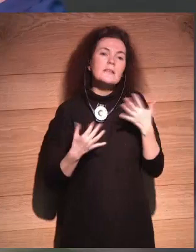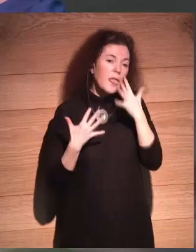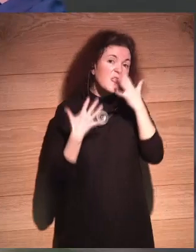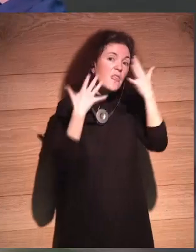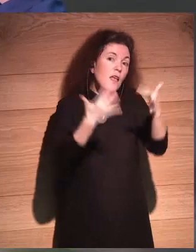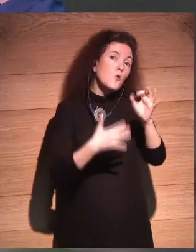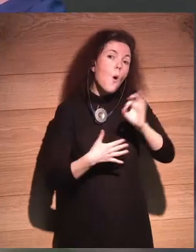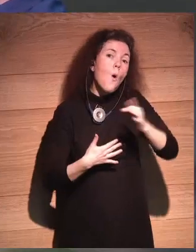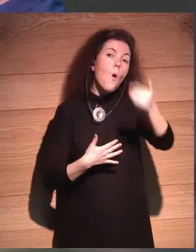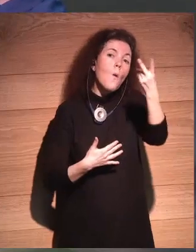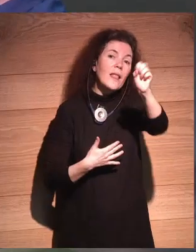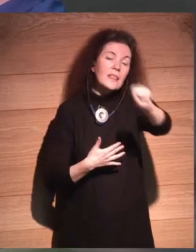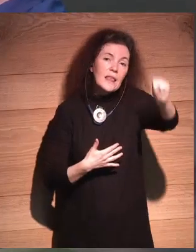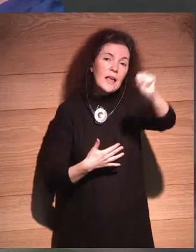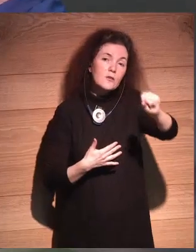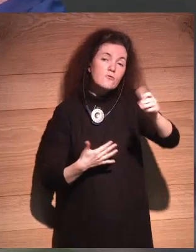años